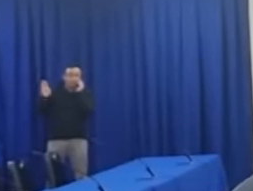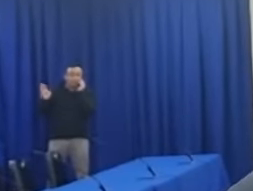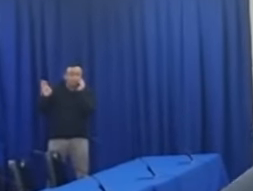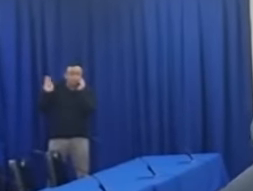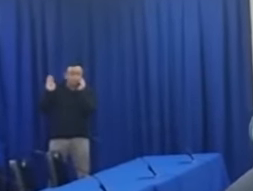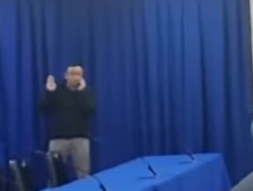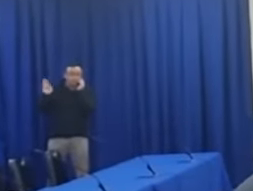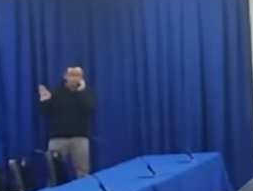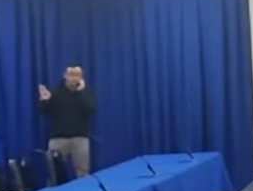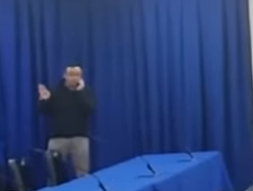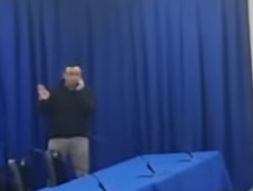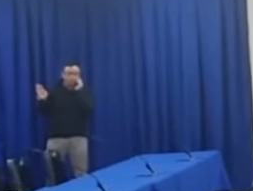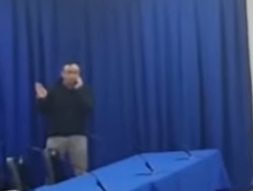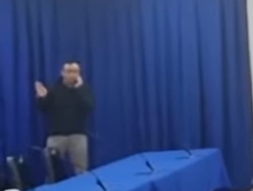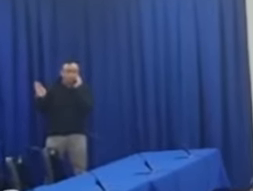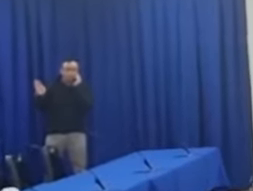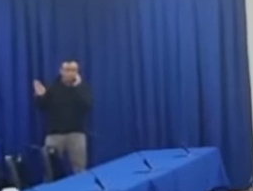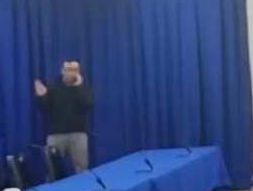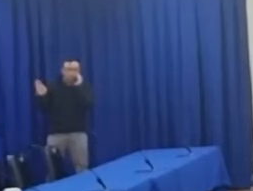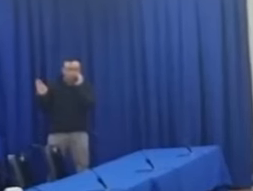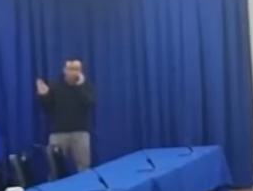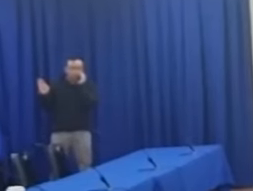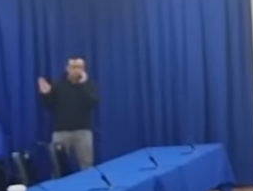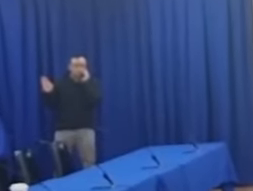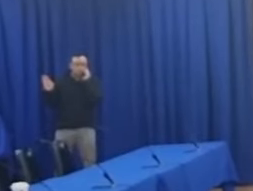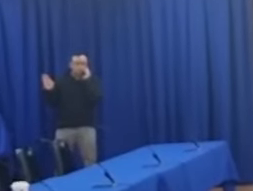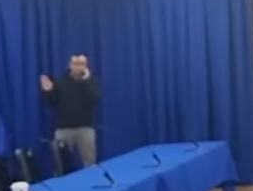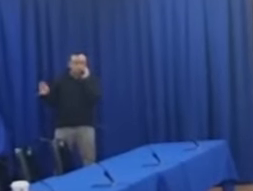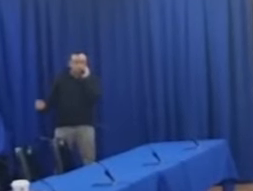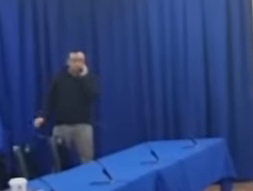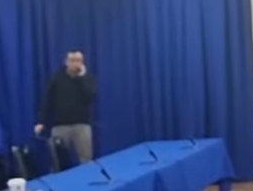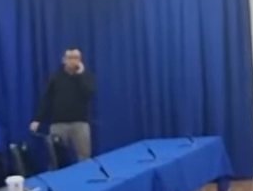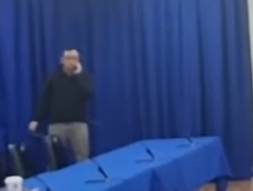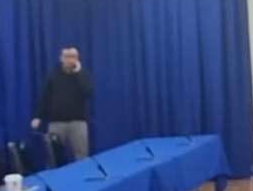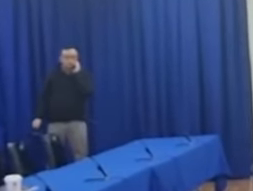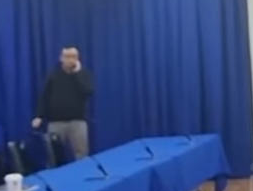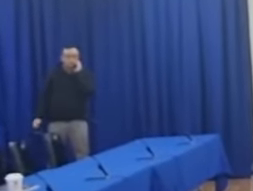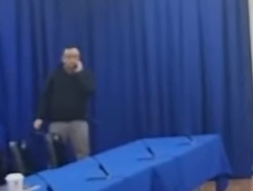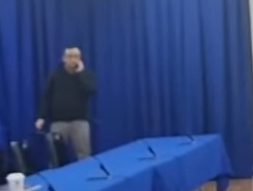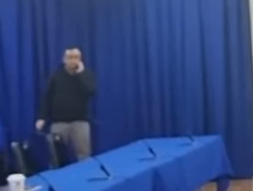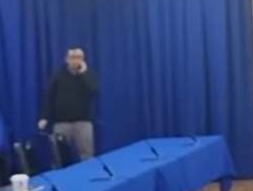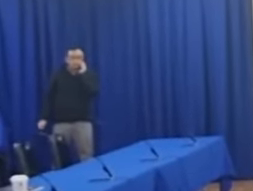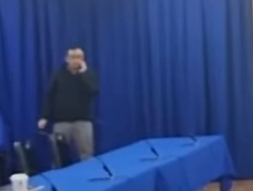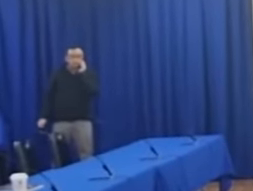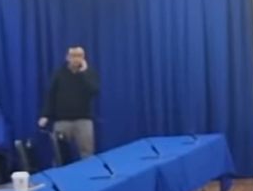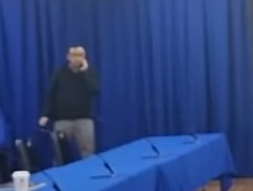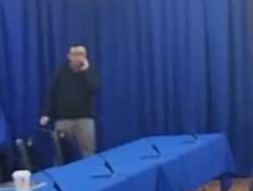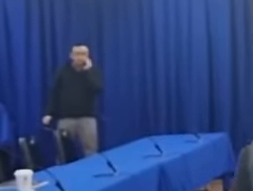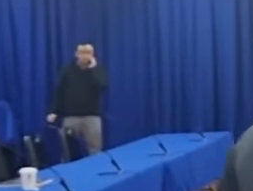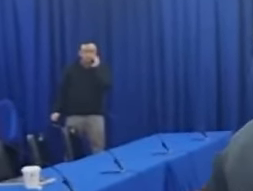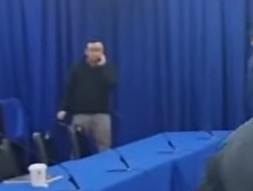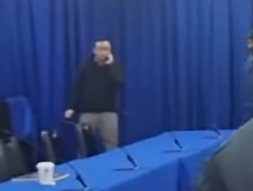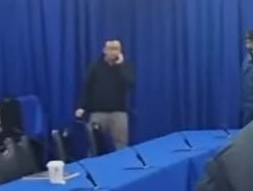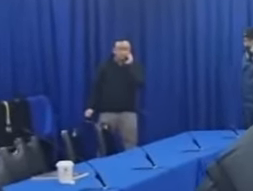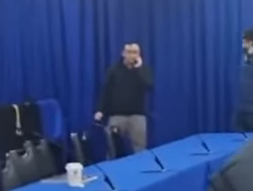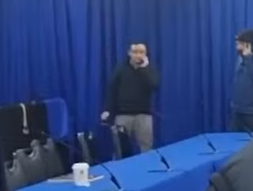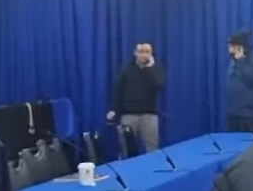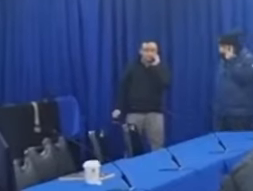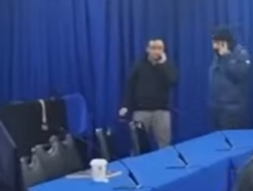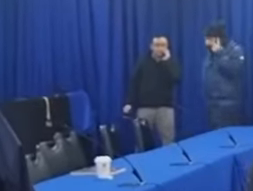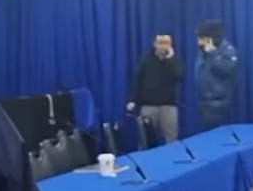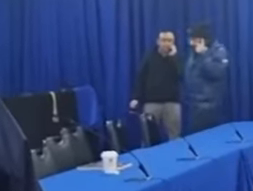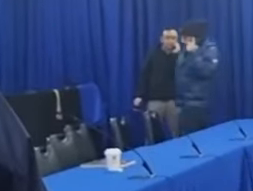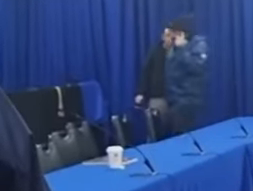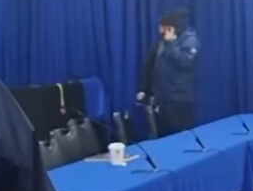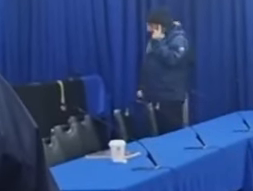ya lo tendríamos más o menos listo para ver, no listo el trabajo, sino que la forma que vamos a